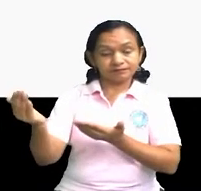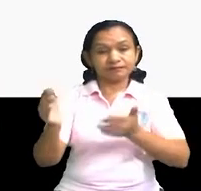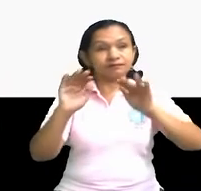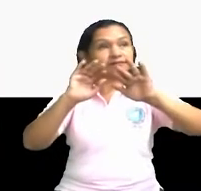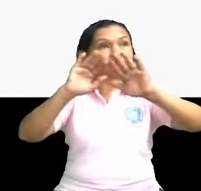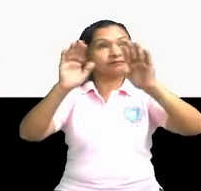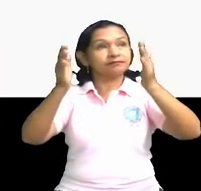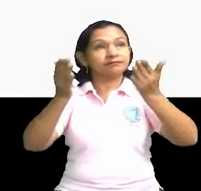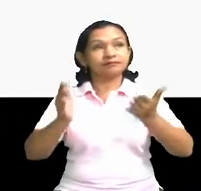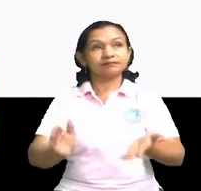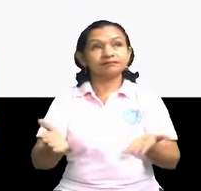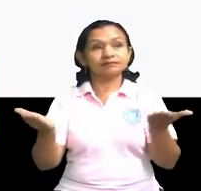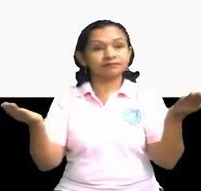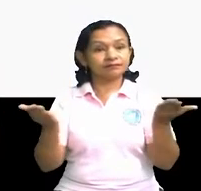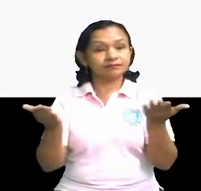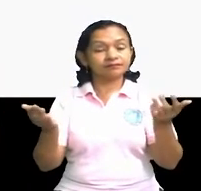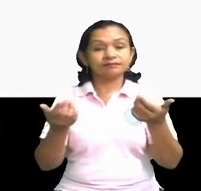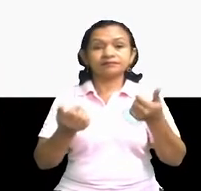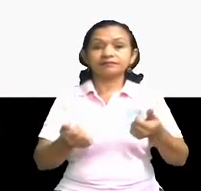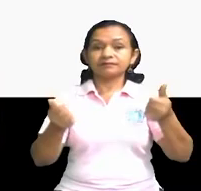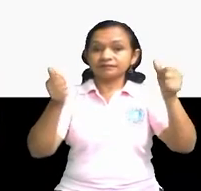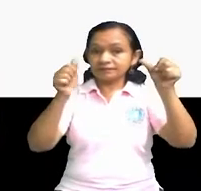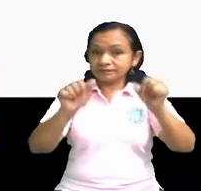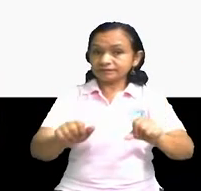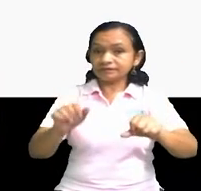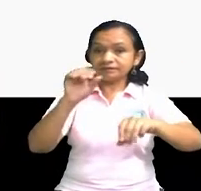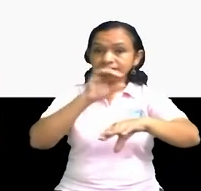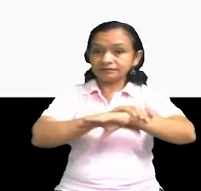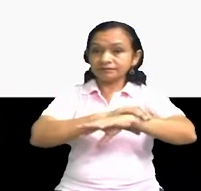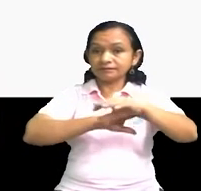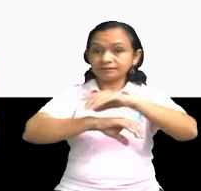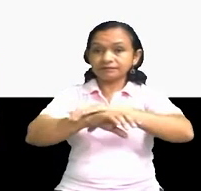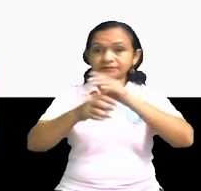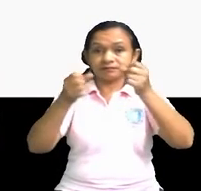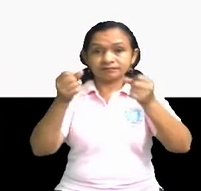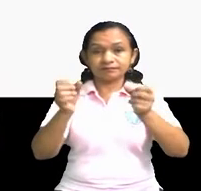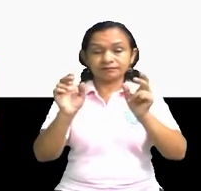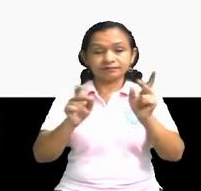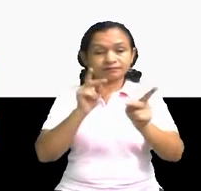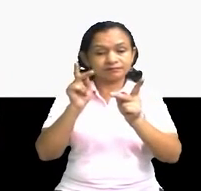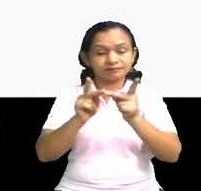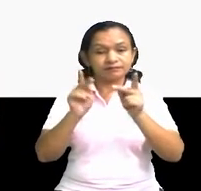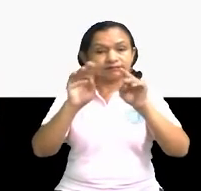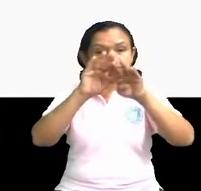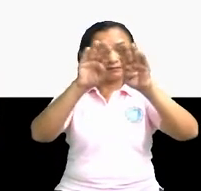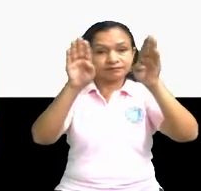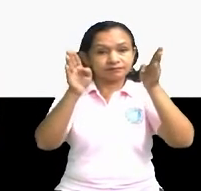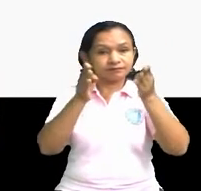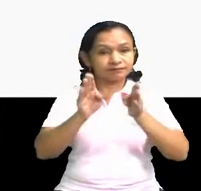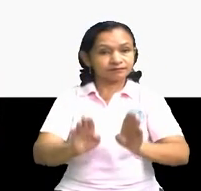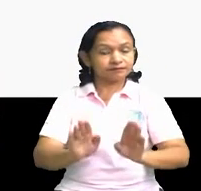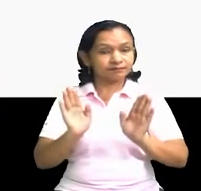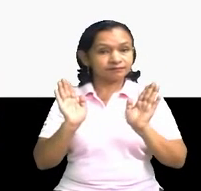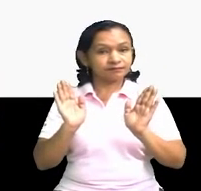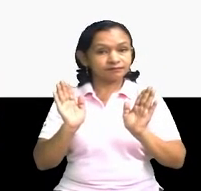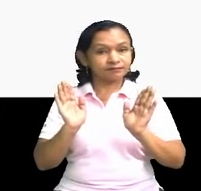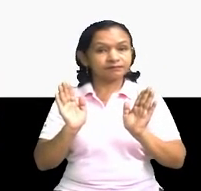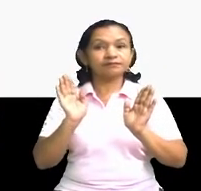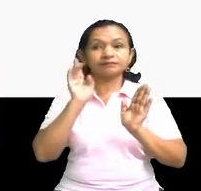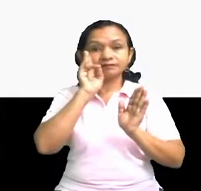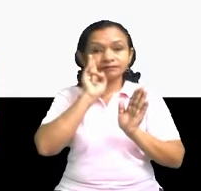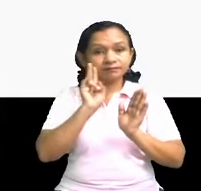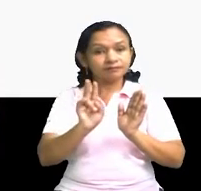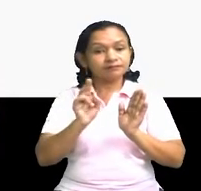Penal de Mujeres, Establecimiento Penitenciario Integral de Mujeres, para ser más exacto. Y